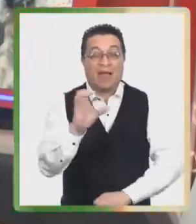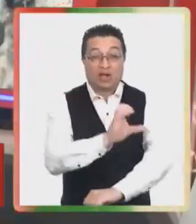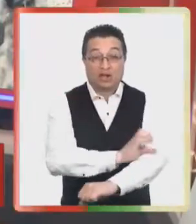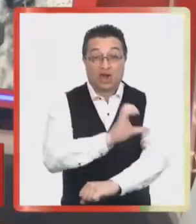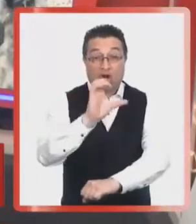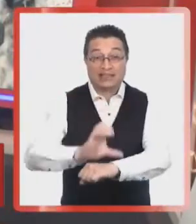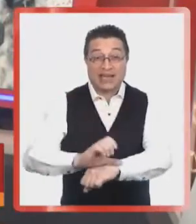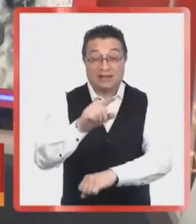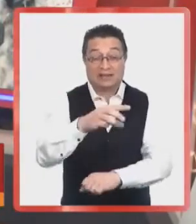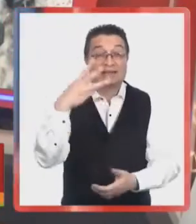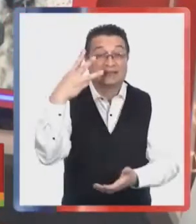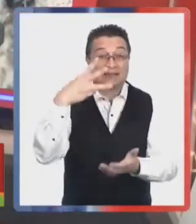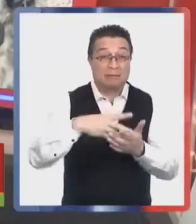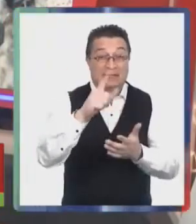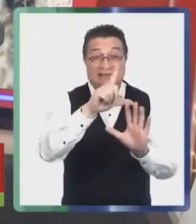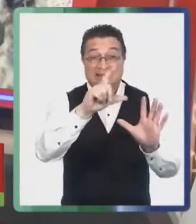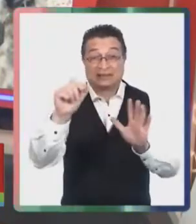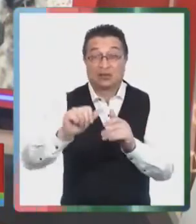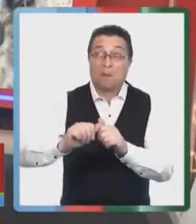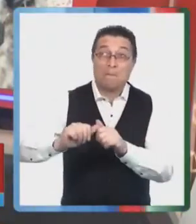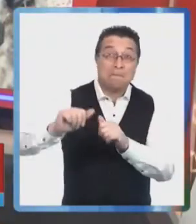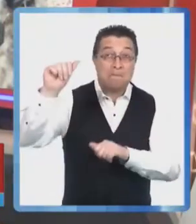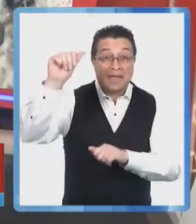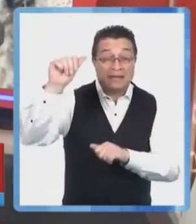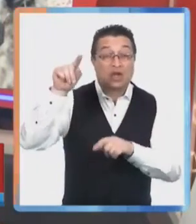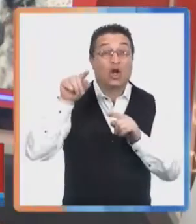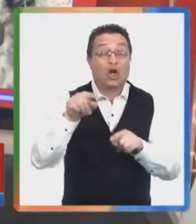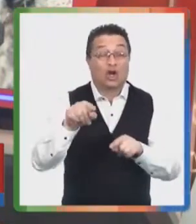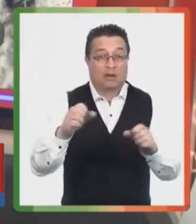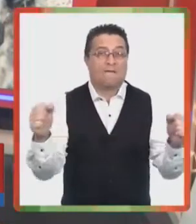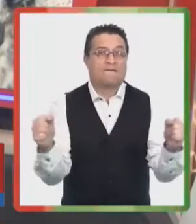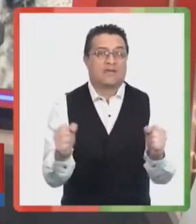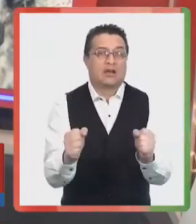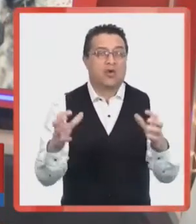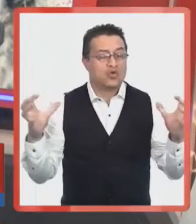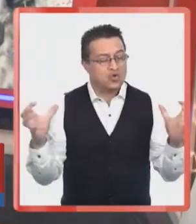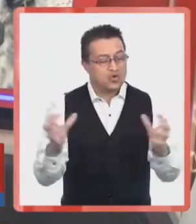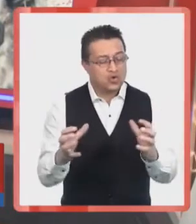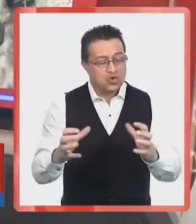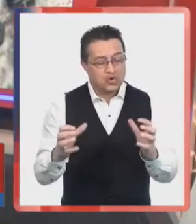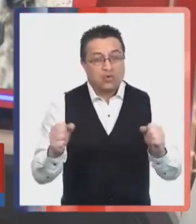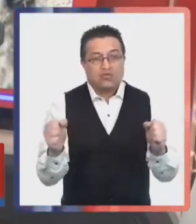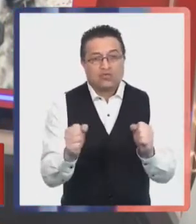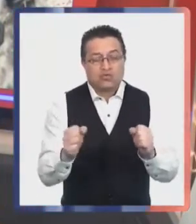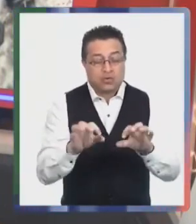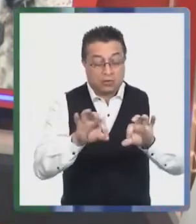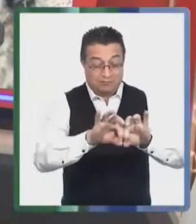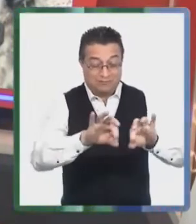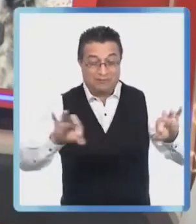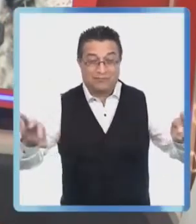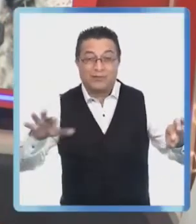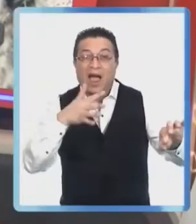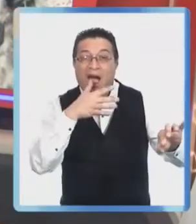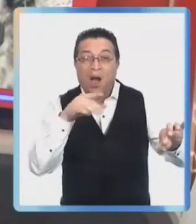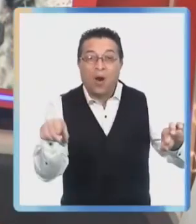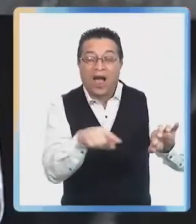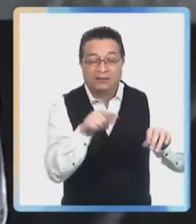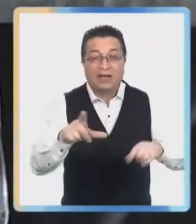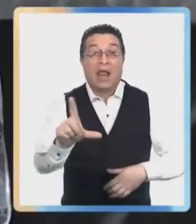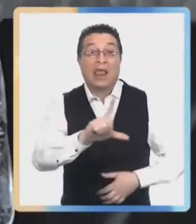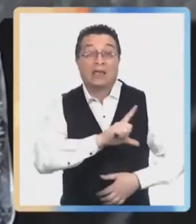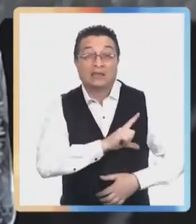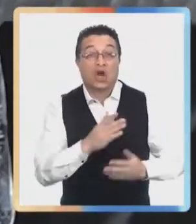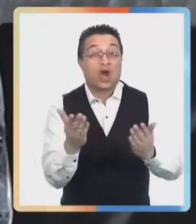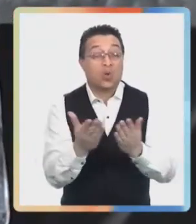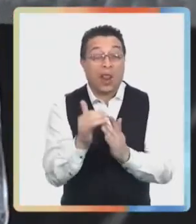Y antes de cerrar, viajamos a la región de Tarapacá, en Colchane, a 3.700 metros sobre el nivel del mar. El frío intenso congeló